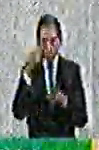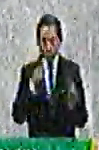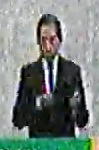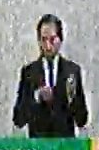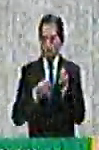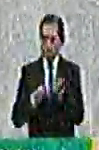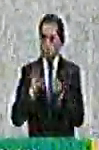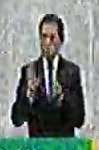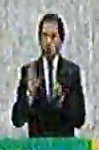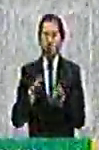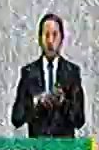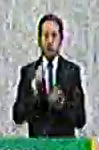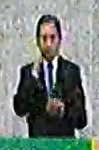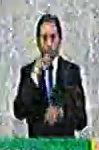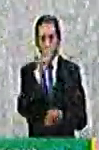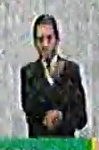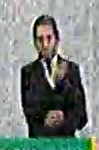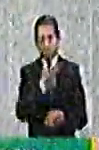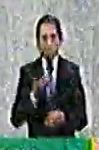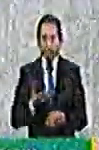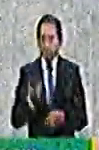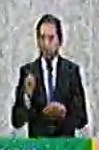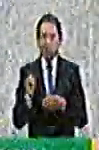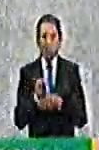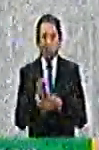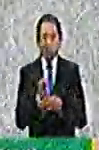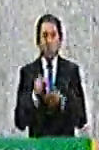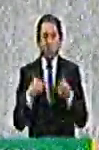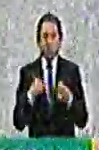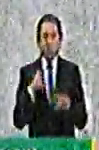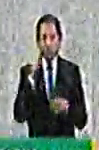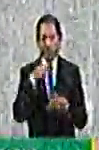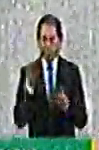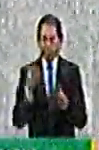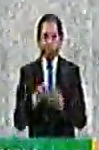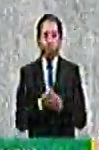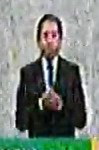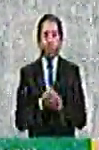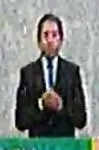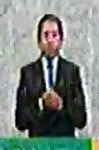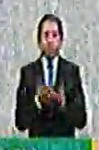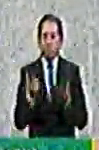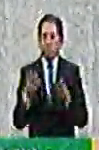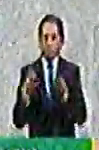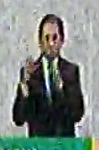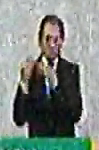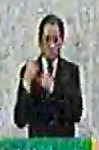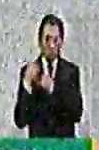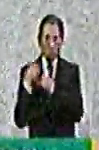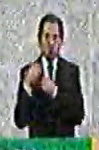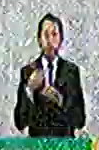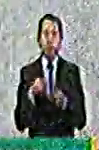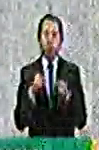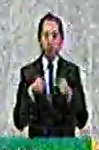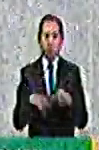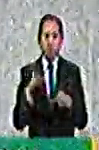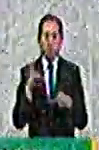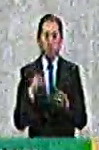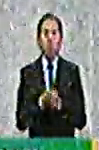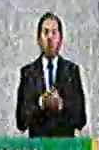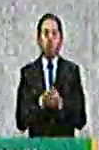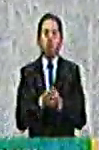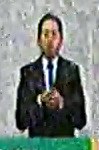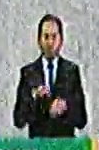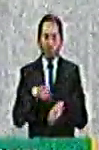García Linera a la presidenta interina Adriana Salvatierra, que asume el mando del país